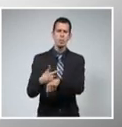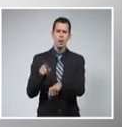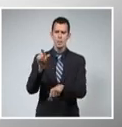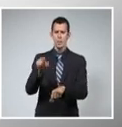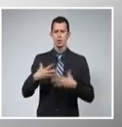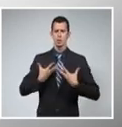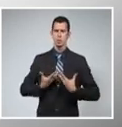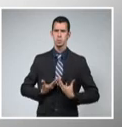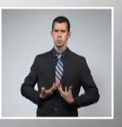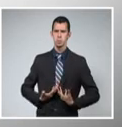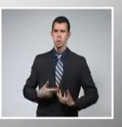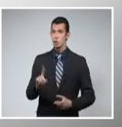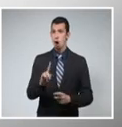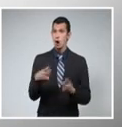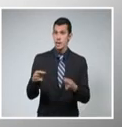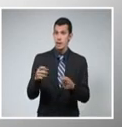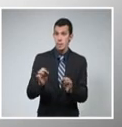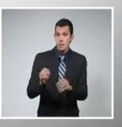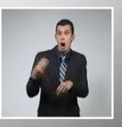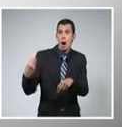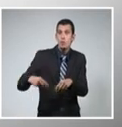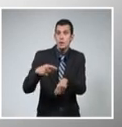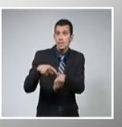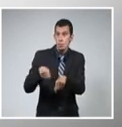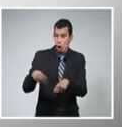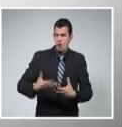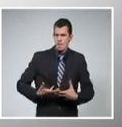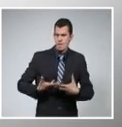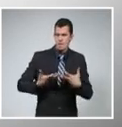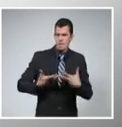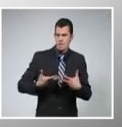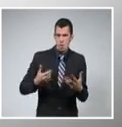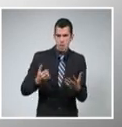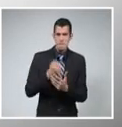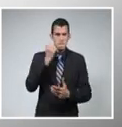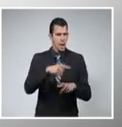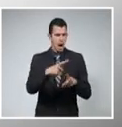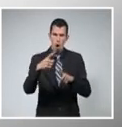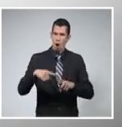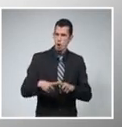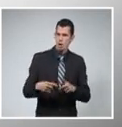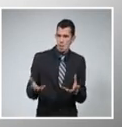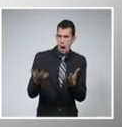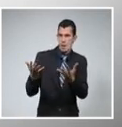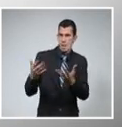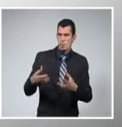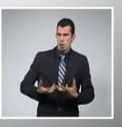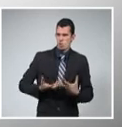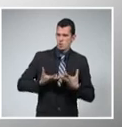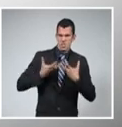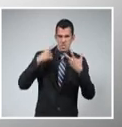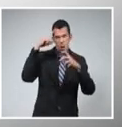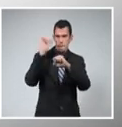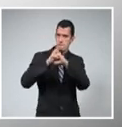que participa en función de incrementar la exaltación puede entonar frases o